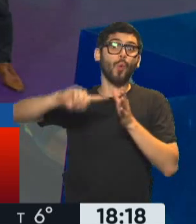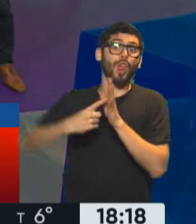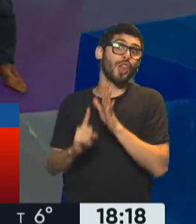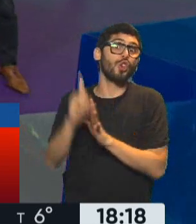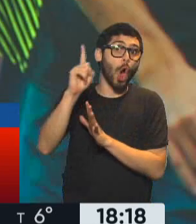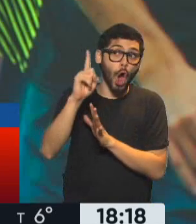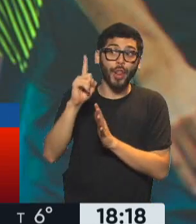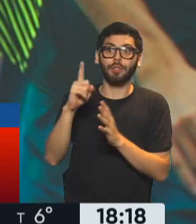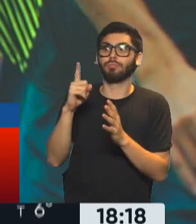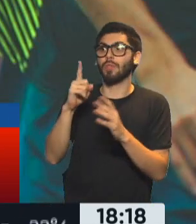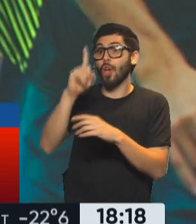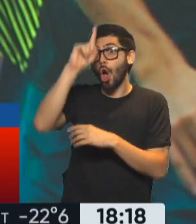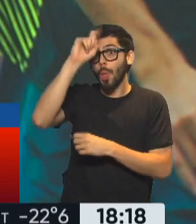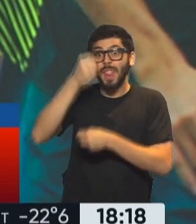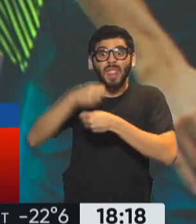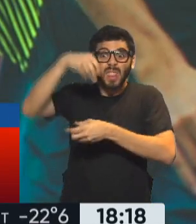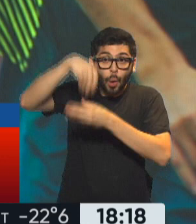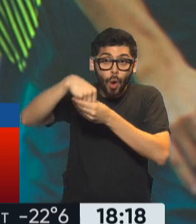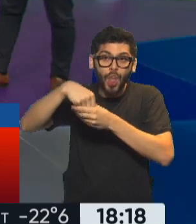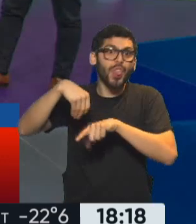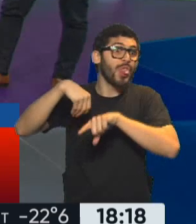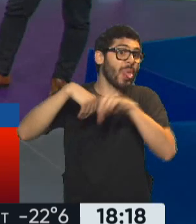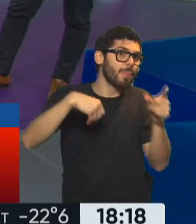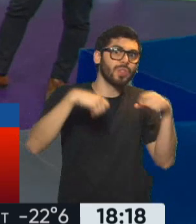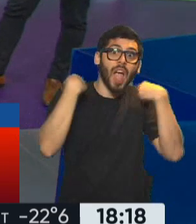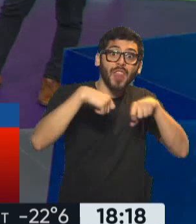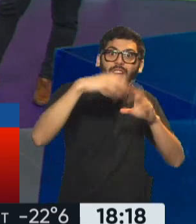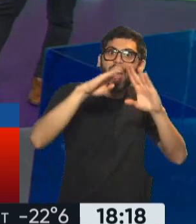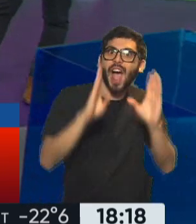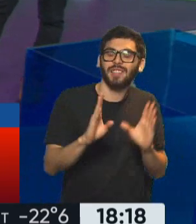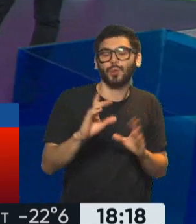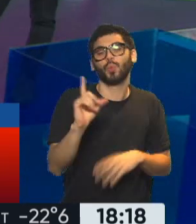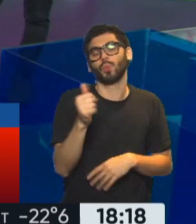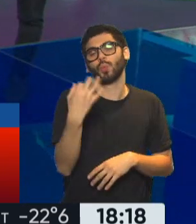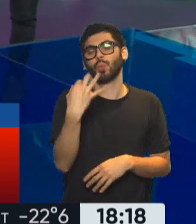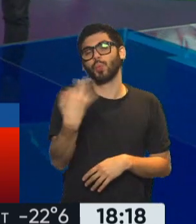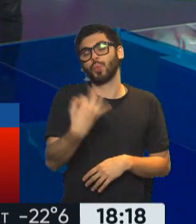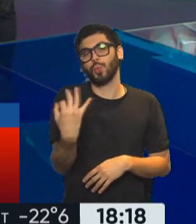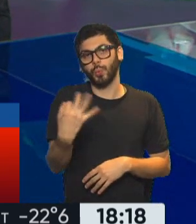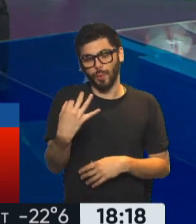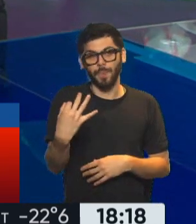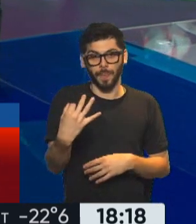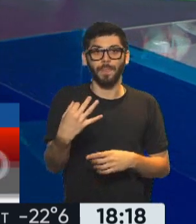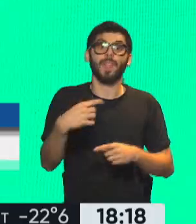entrenarse como sea en la mesa de francesa barbero pablo la queremos obviamente día a día con los juegos habrá continuaría